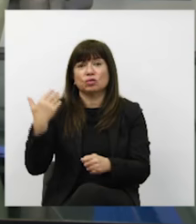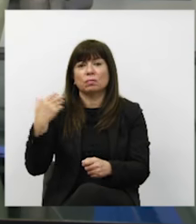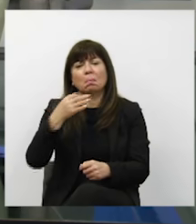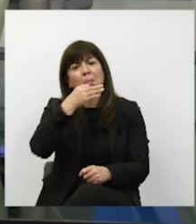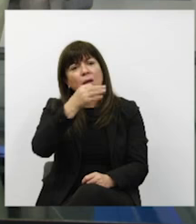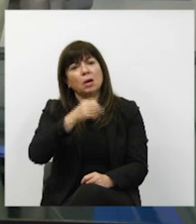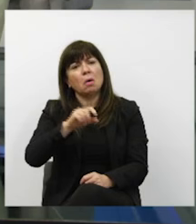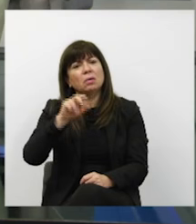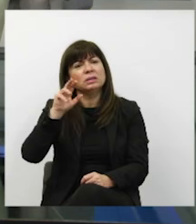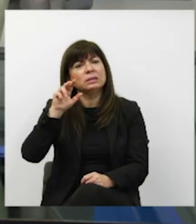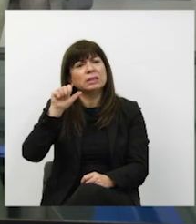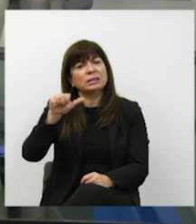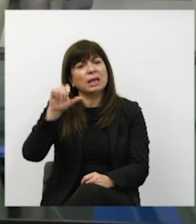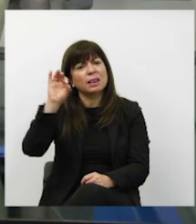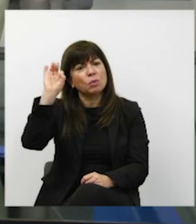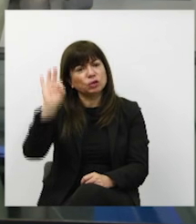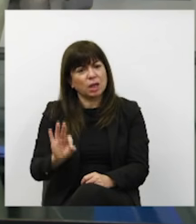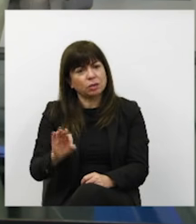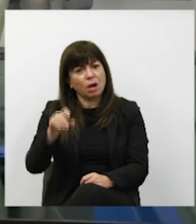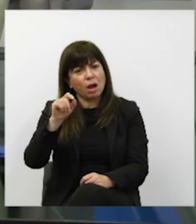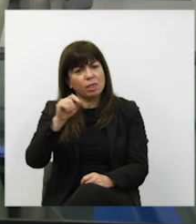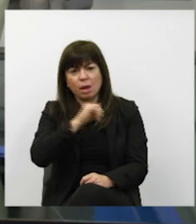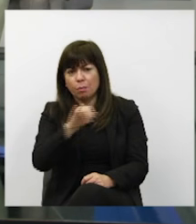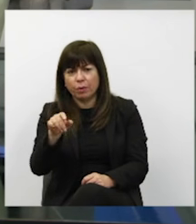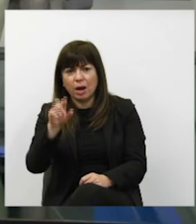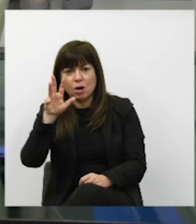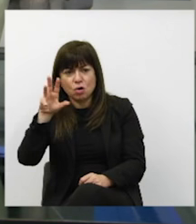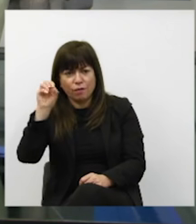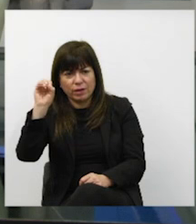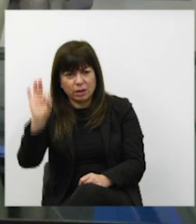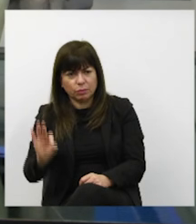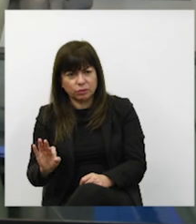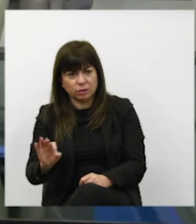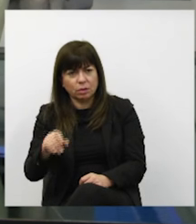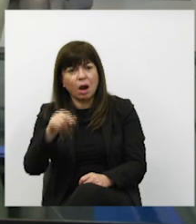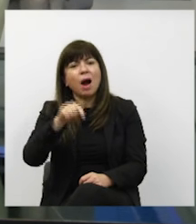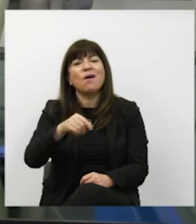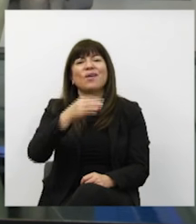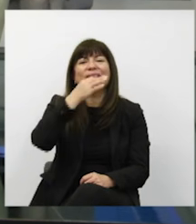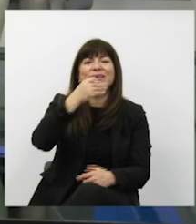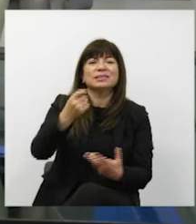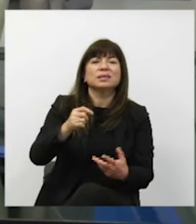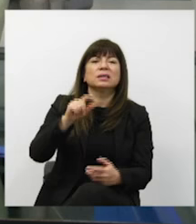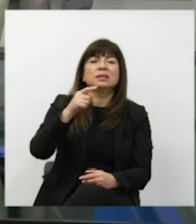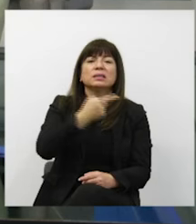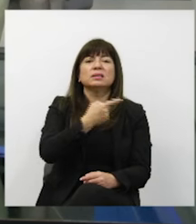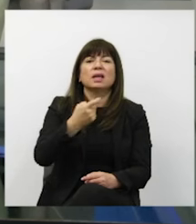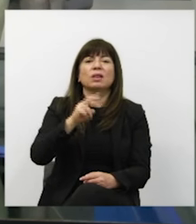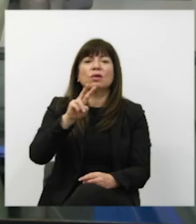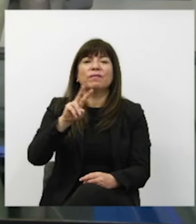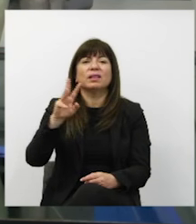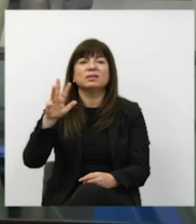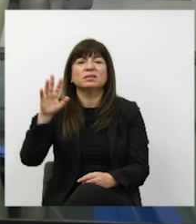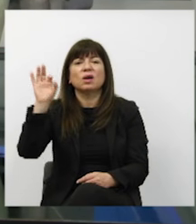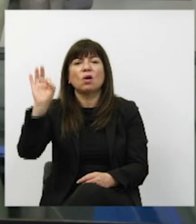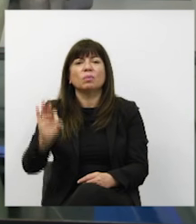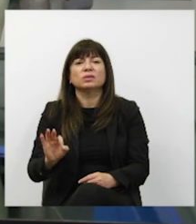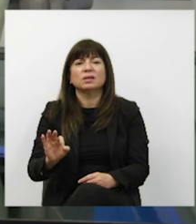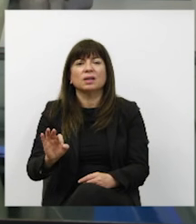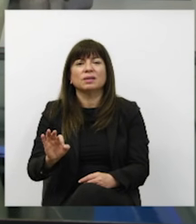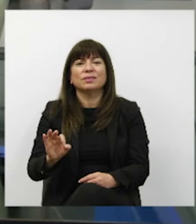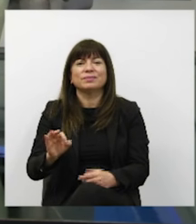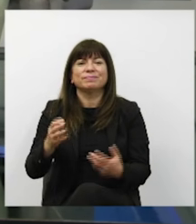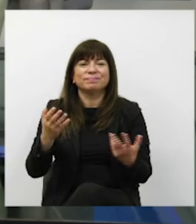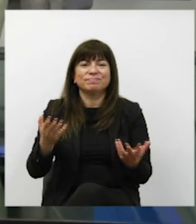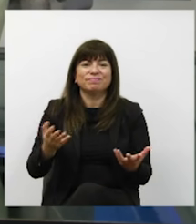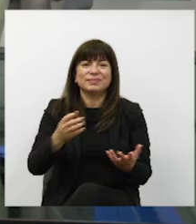crisis financiera y se dijo que era 90%, y ahora se va a decir que es 125%. ¿Ya? Y Chile va a pasar de 30 a 50